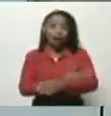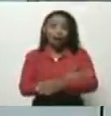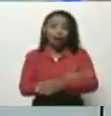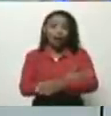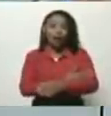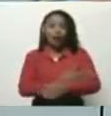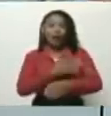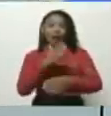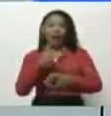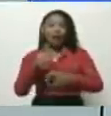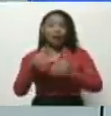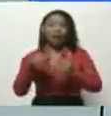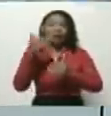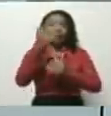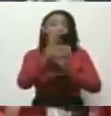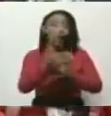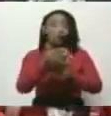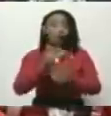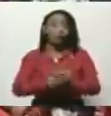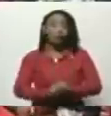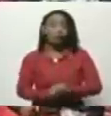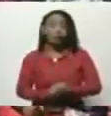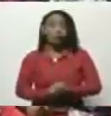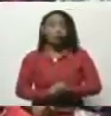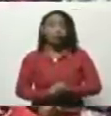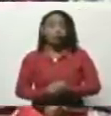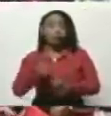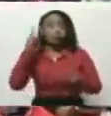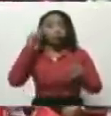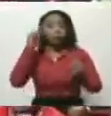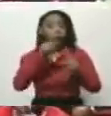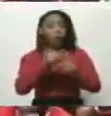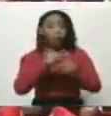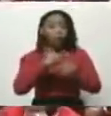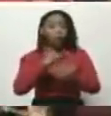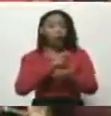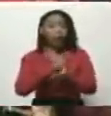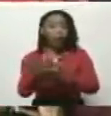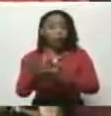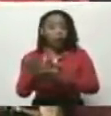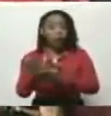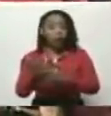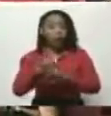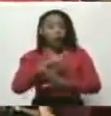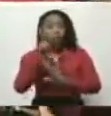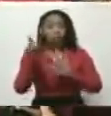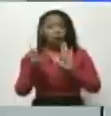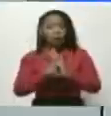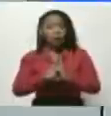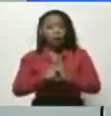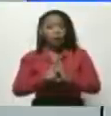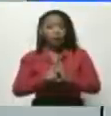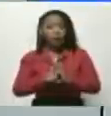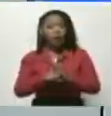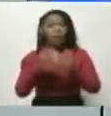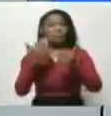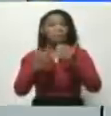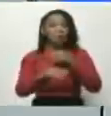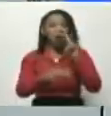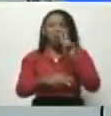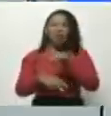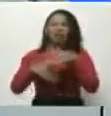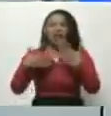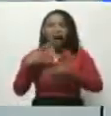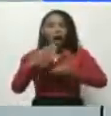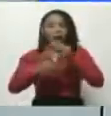concomitante, posterior, por objeto del gasto y por la generalidad del gasto, y vamos a ver que así